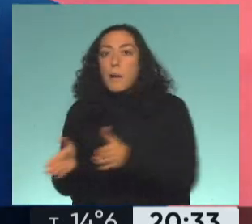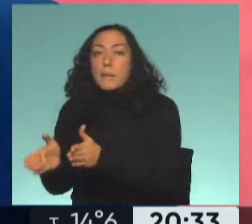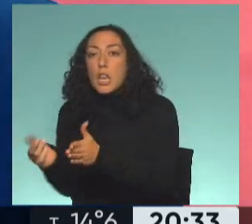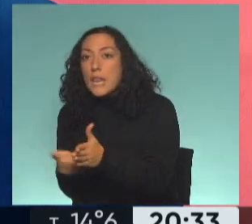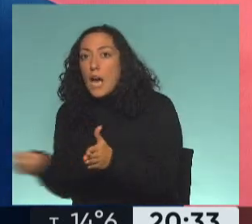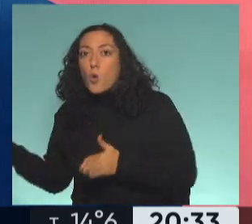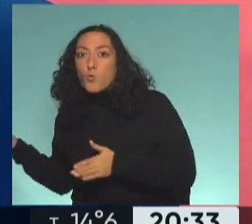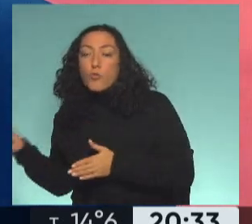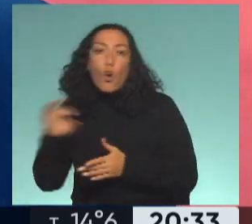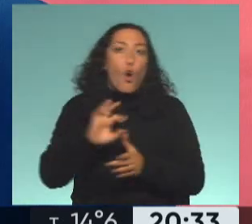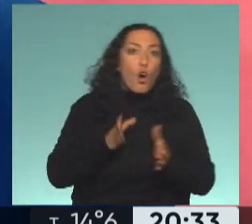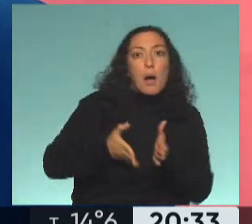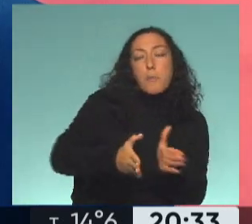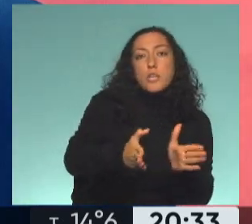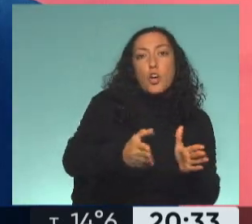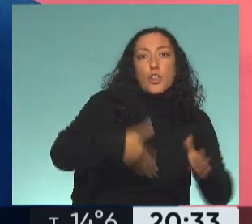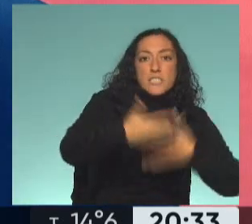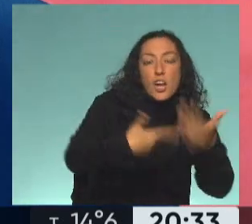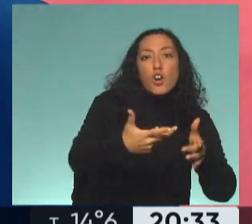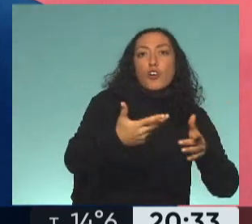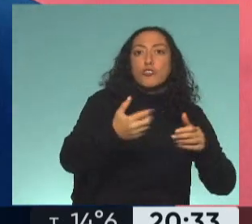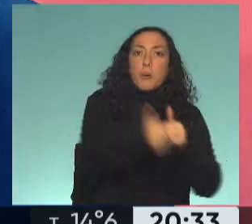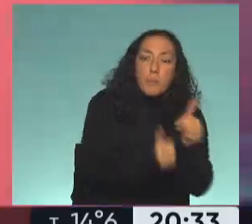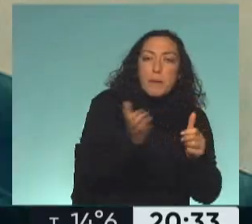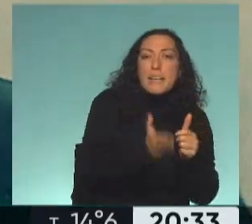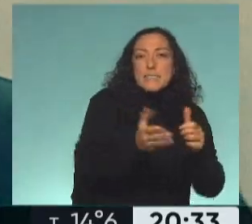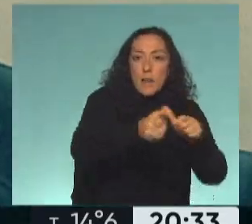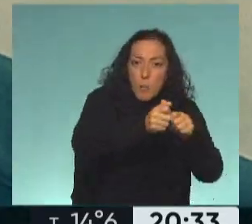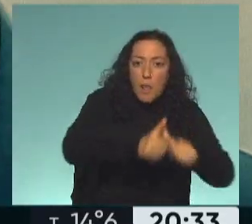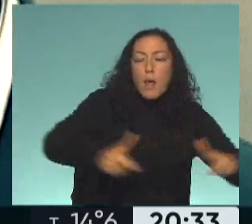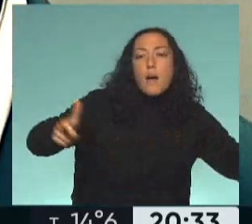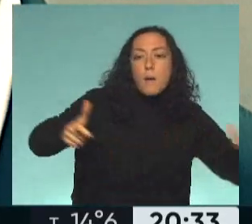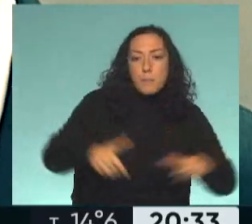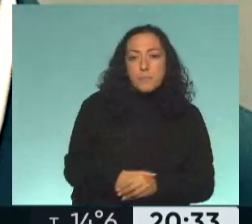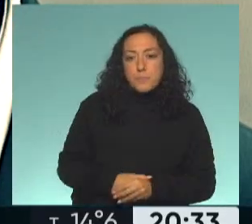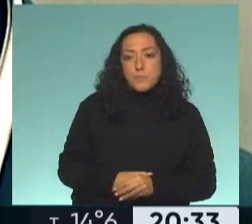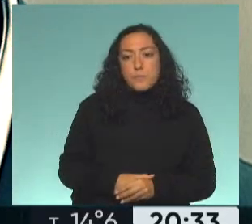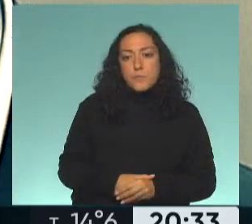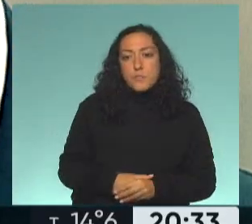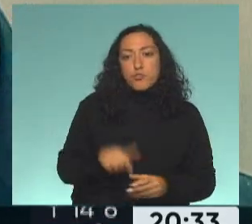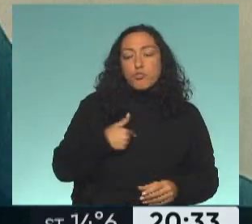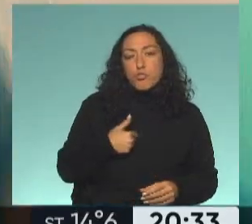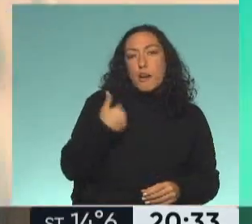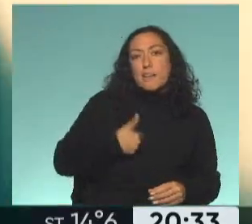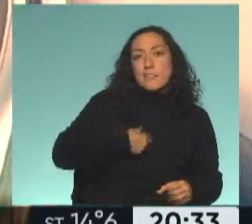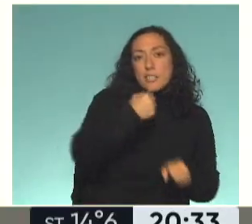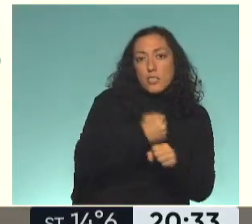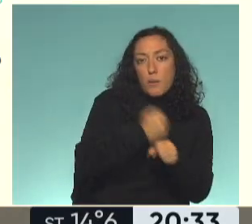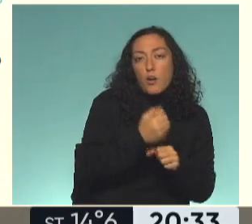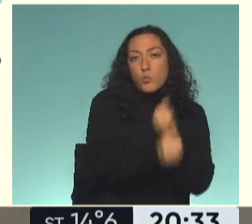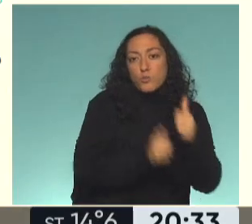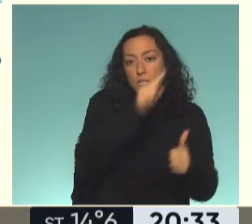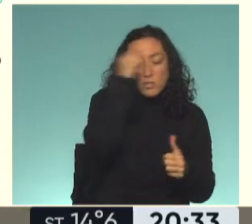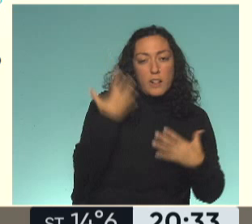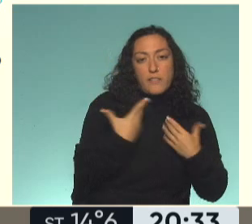del desarrollo, del crecimiento de la industria argentina. Y soy el que defiendo el trabajo argentino y la industria nacional.